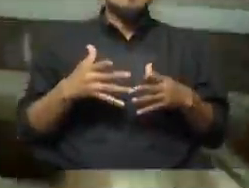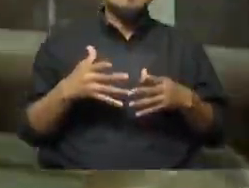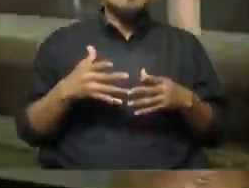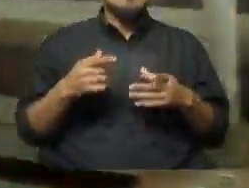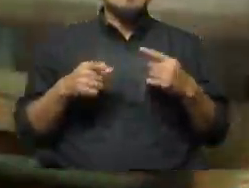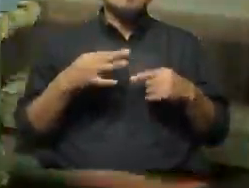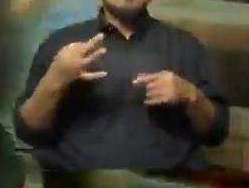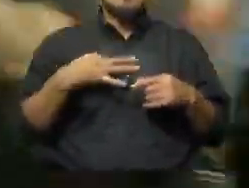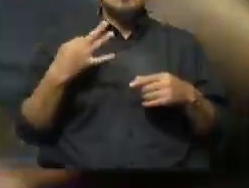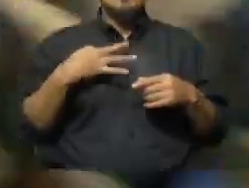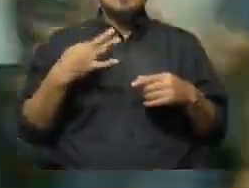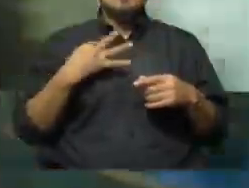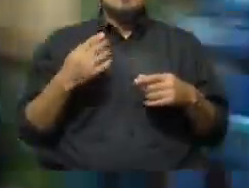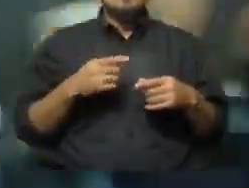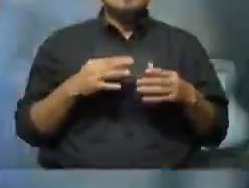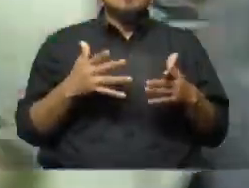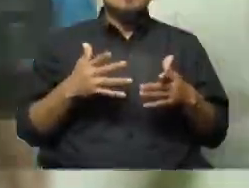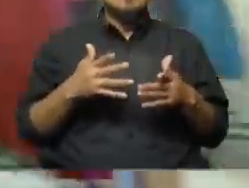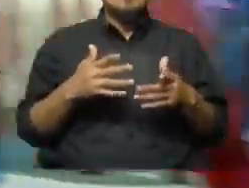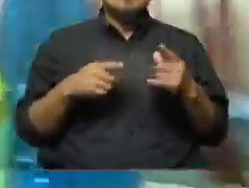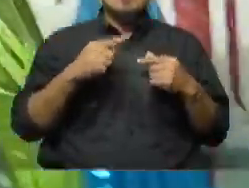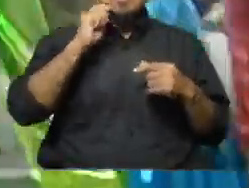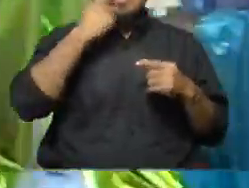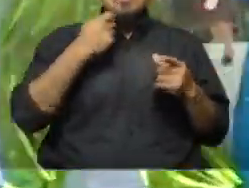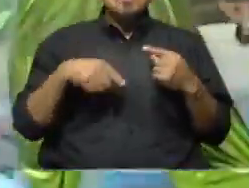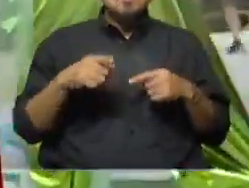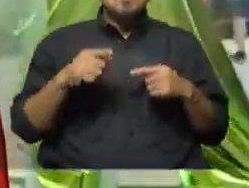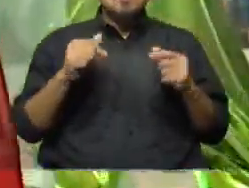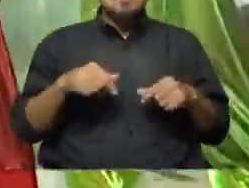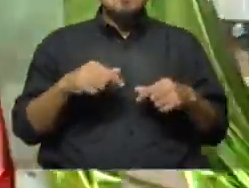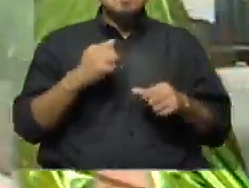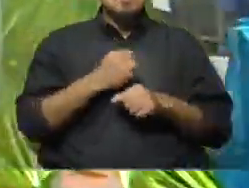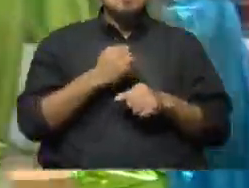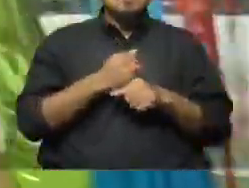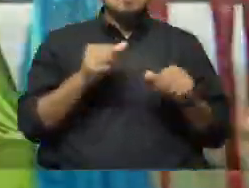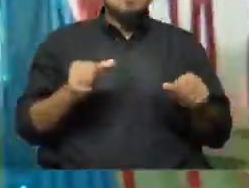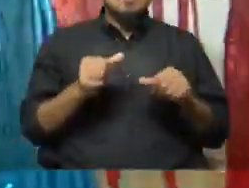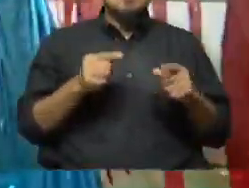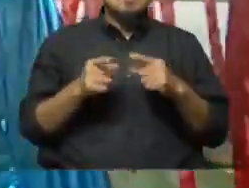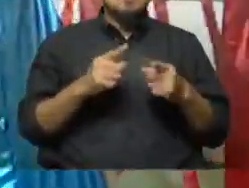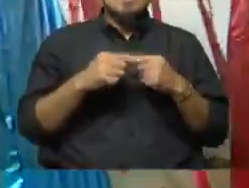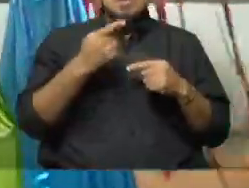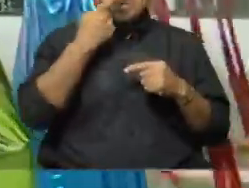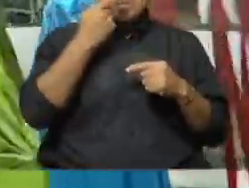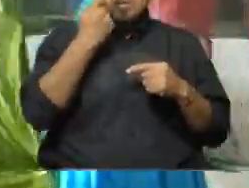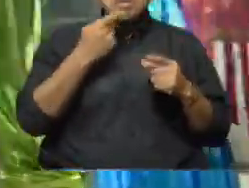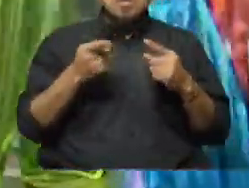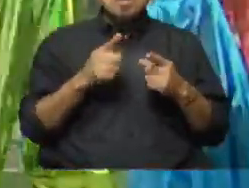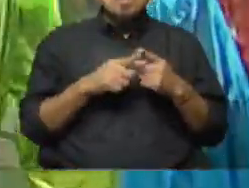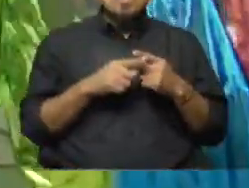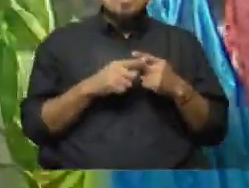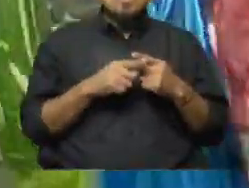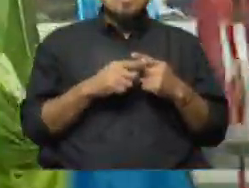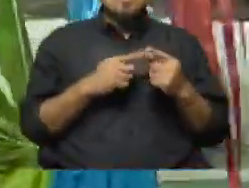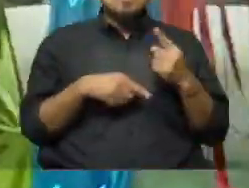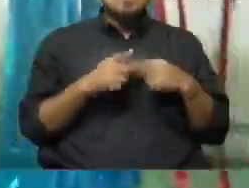estos años, qué te gusta de esta tarea que haces. Es una tarea interesante que me permite